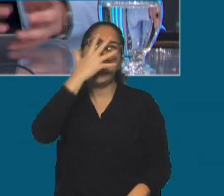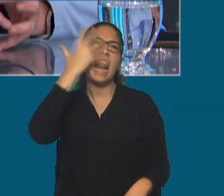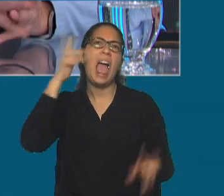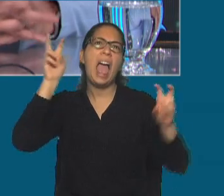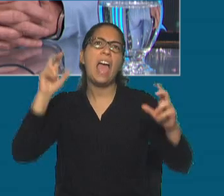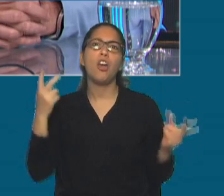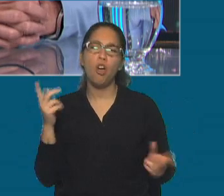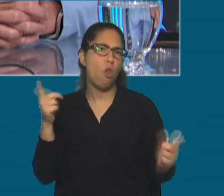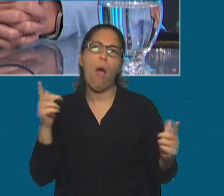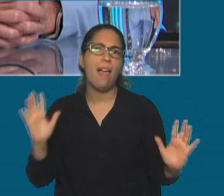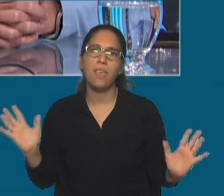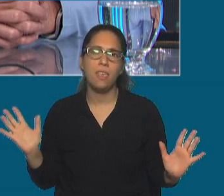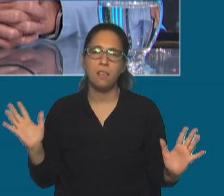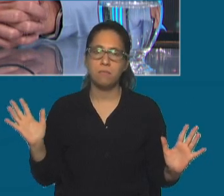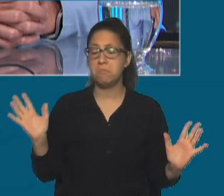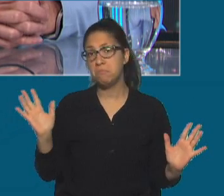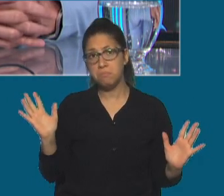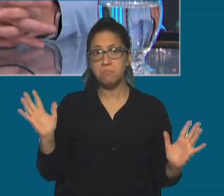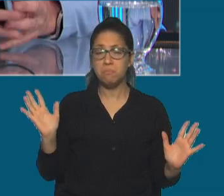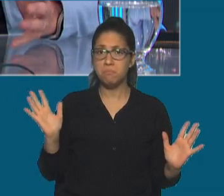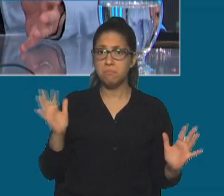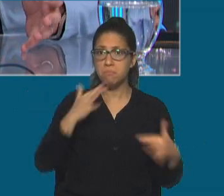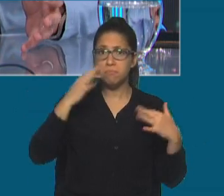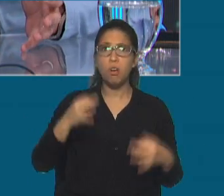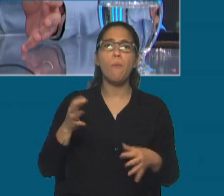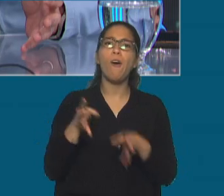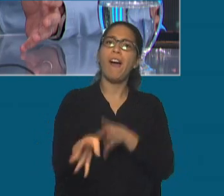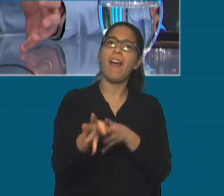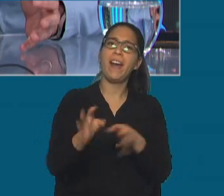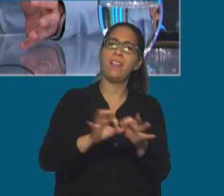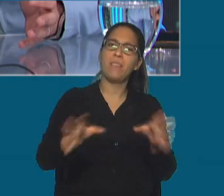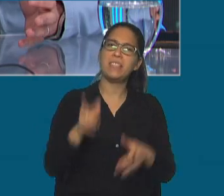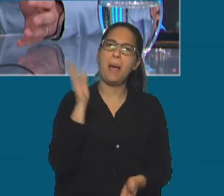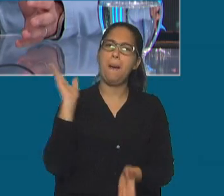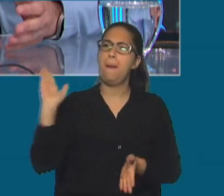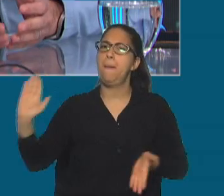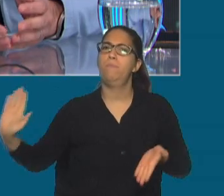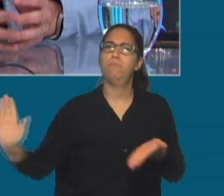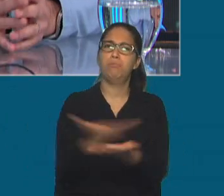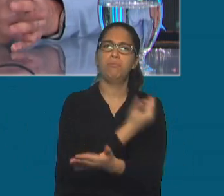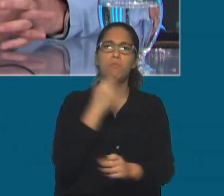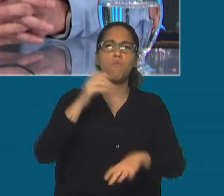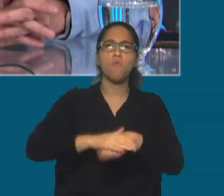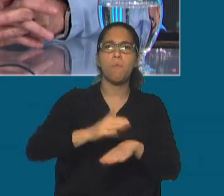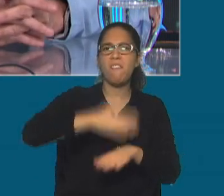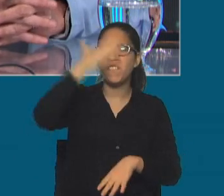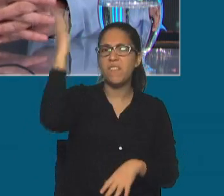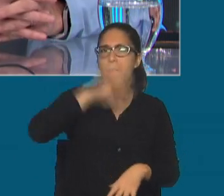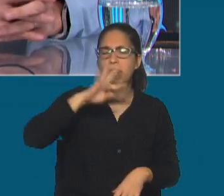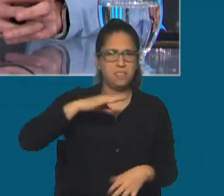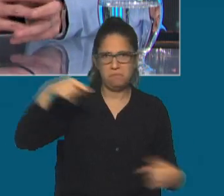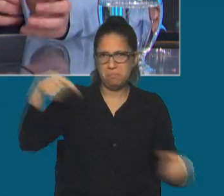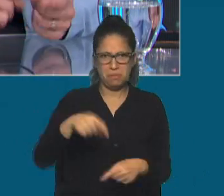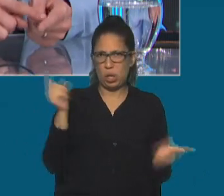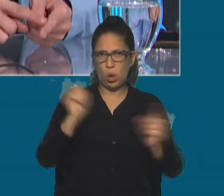y que existían habían sido muertos en Las Guerras de la independencia por la Fiebre amarilla y esto no es así el